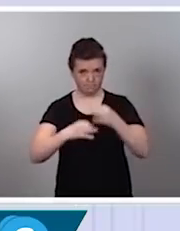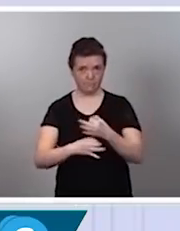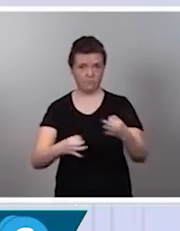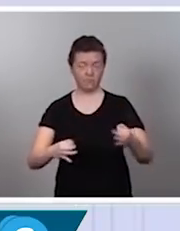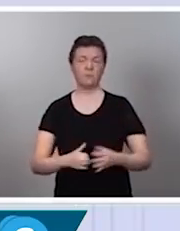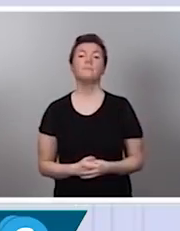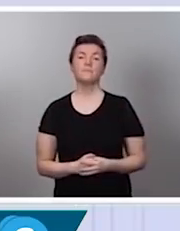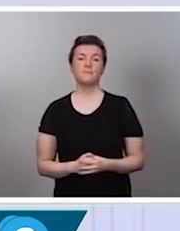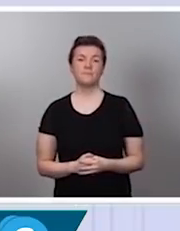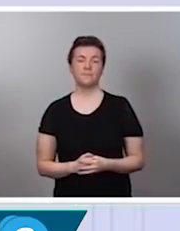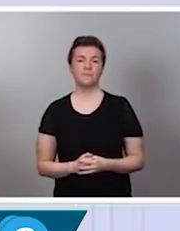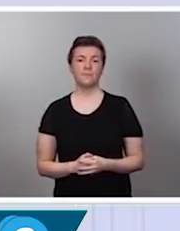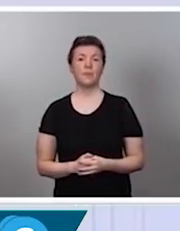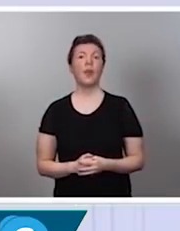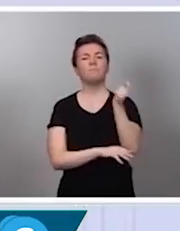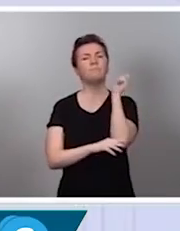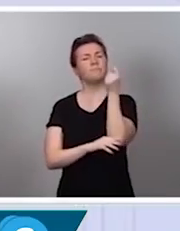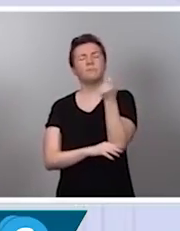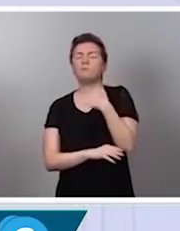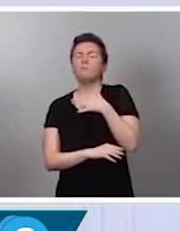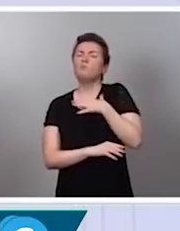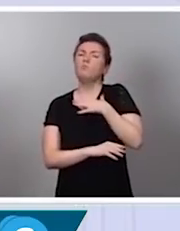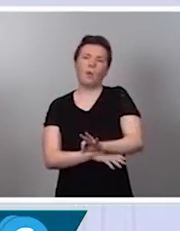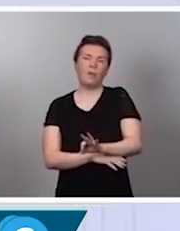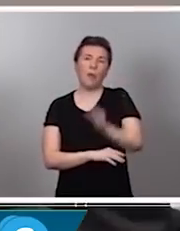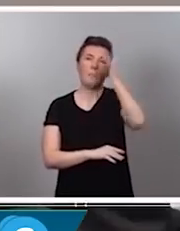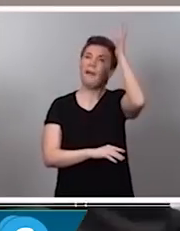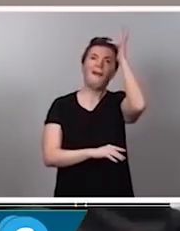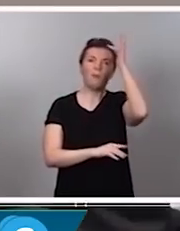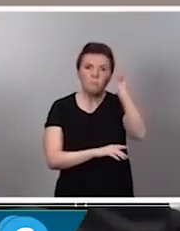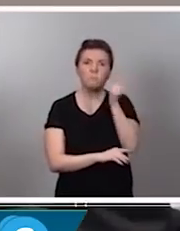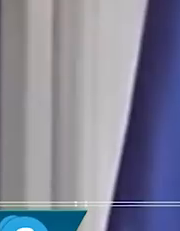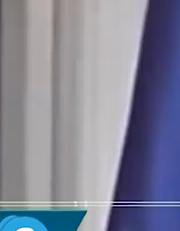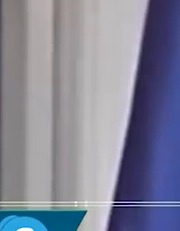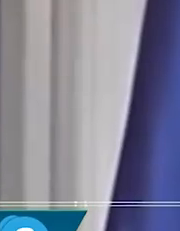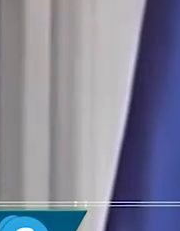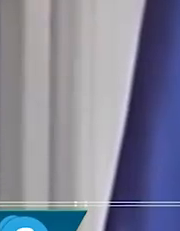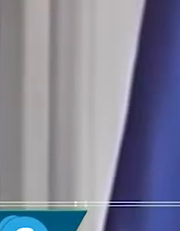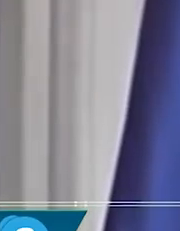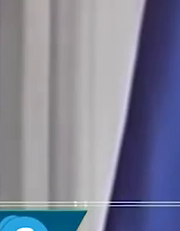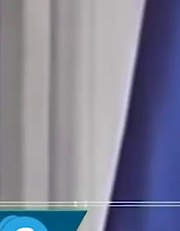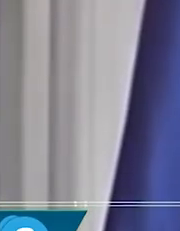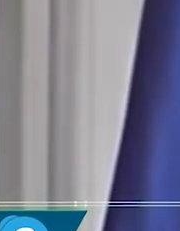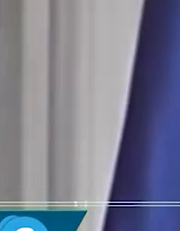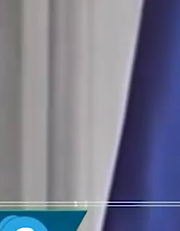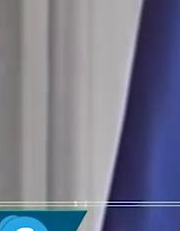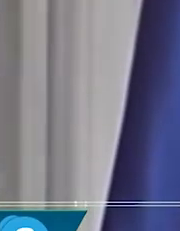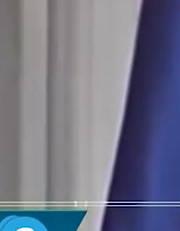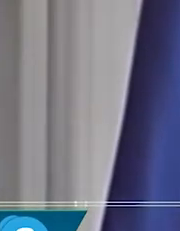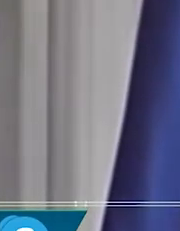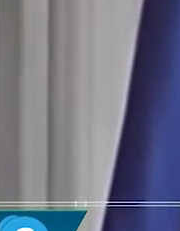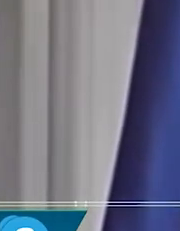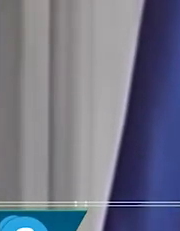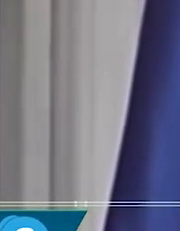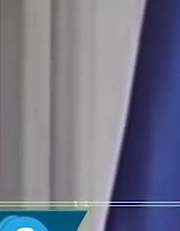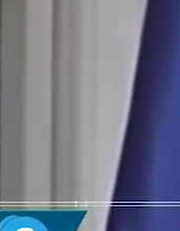puerta abierta al despilfarro y una puerta abierta en algunas ocasiones a algo más grave que el despilfarro. Muchas veces se entregan a determinados